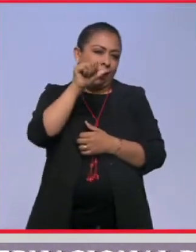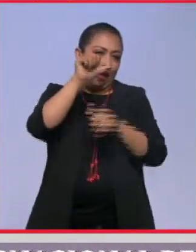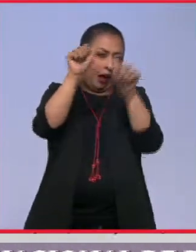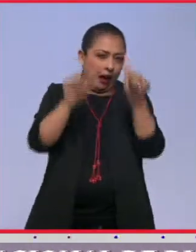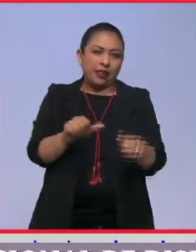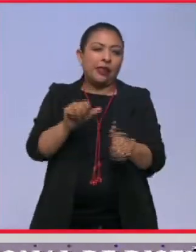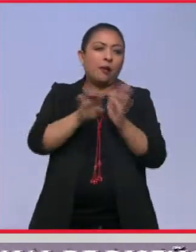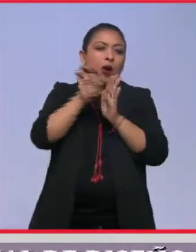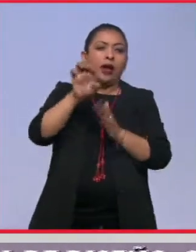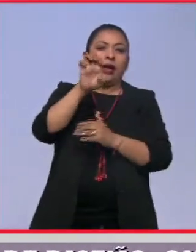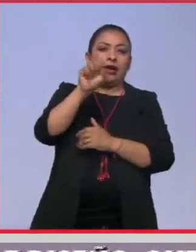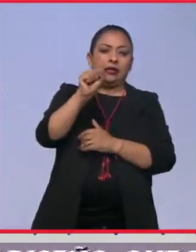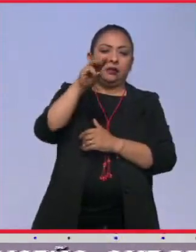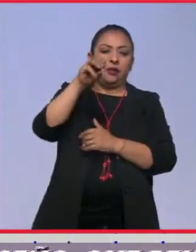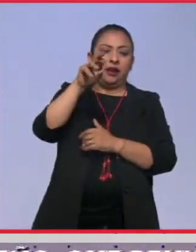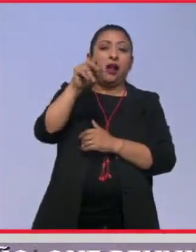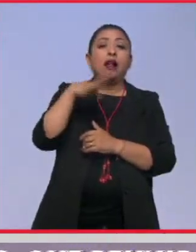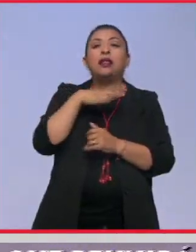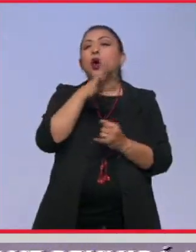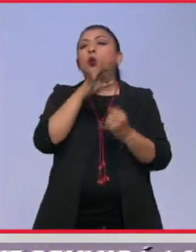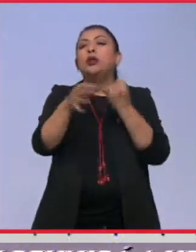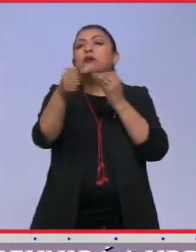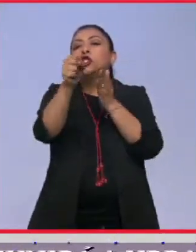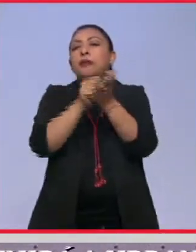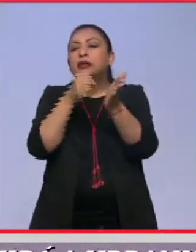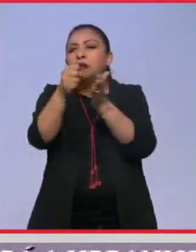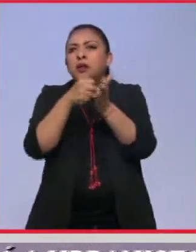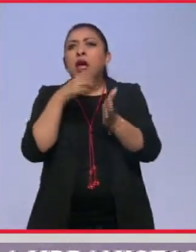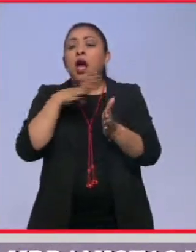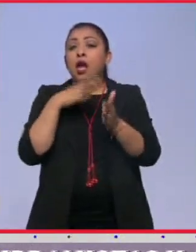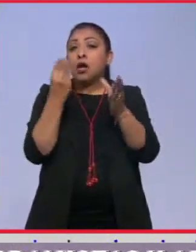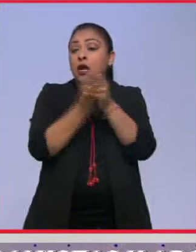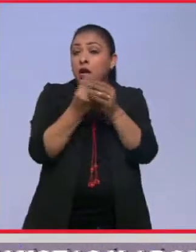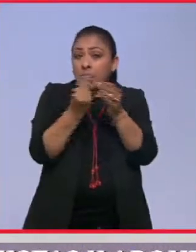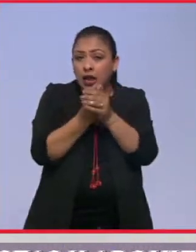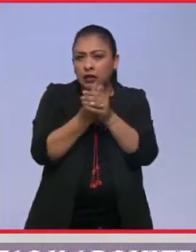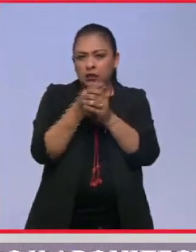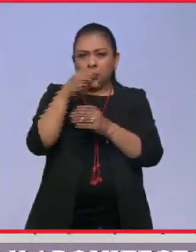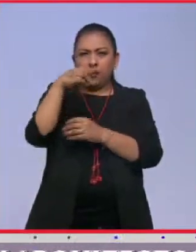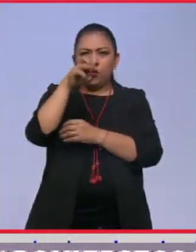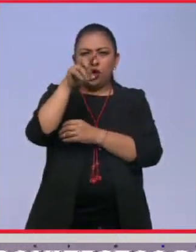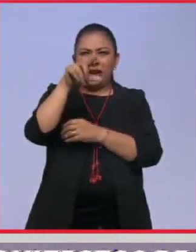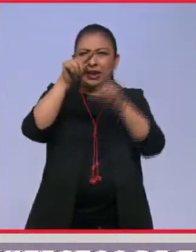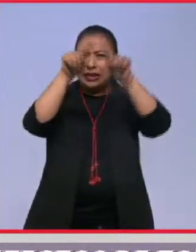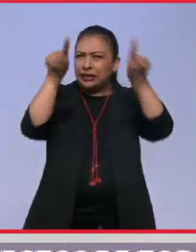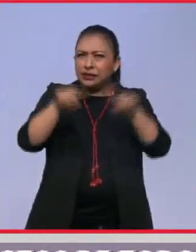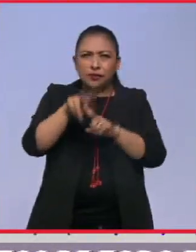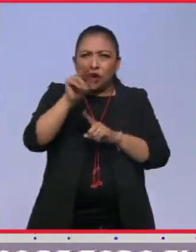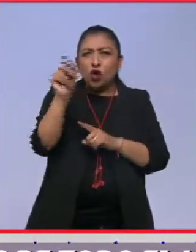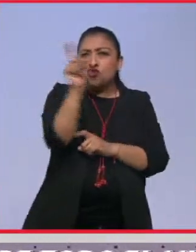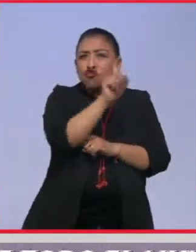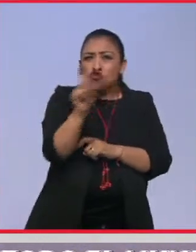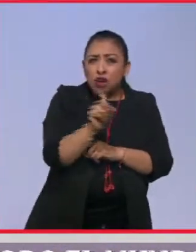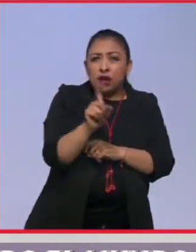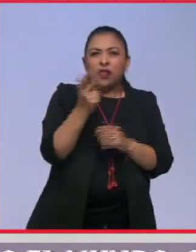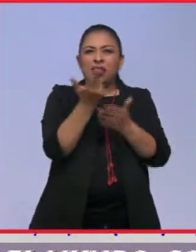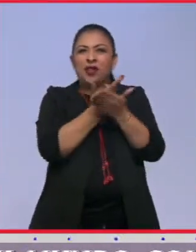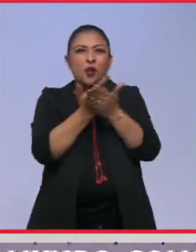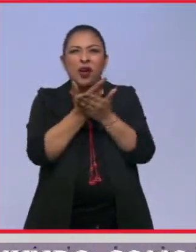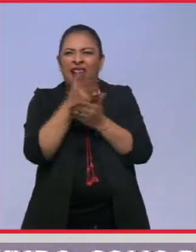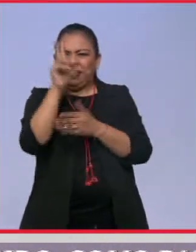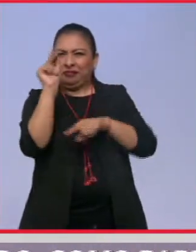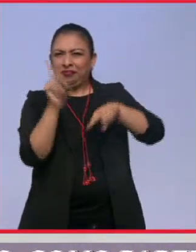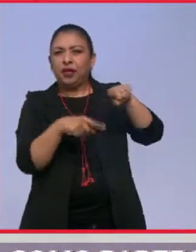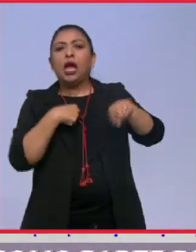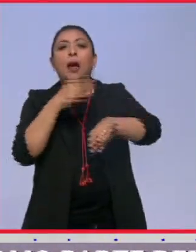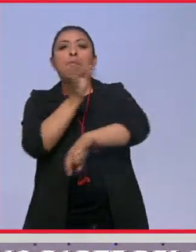en los últimos semestres llevan clases de, ya no de muralismo, sino de graffiti. y llevan clases ya no de dibujo, sino de tatuaje. O sea, tú puedes